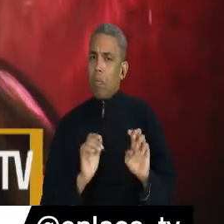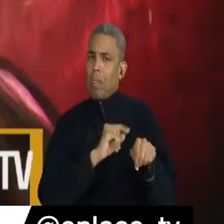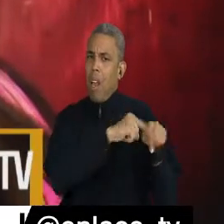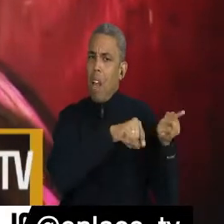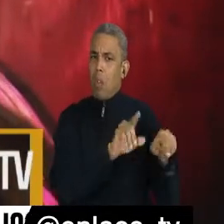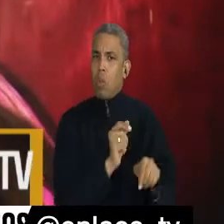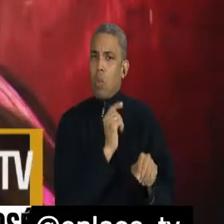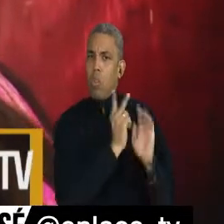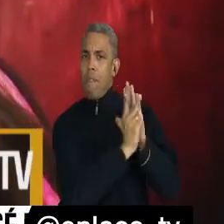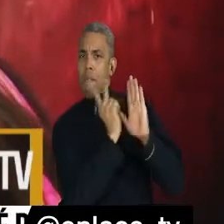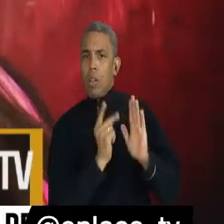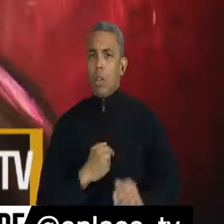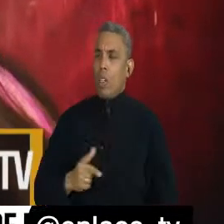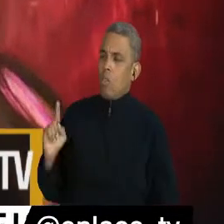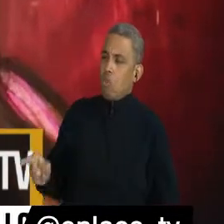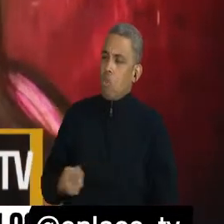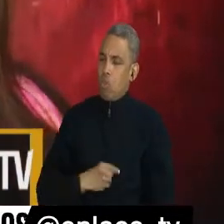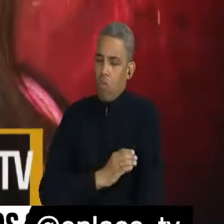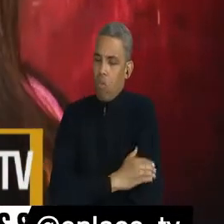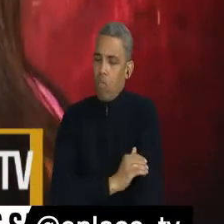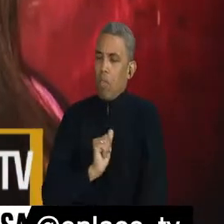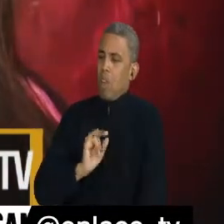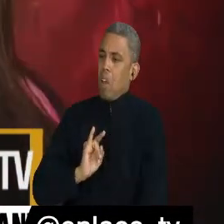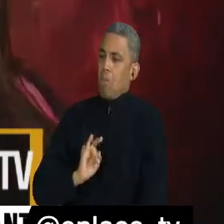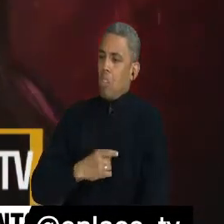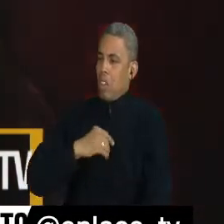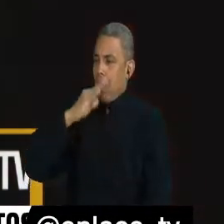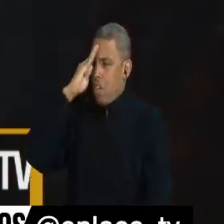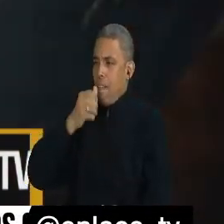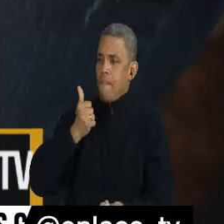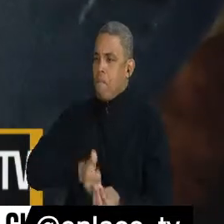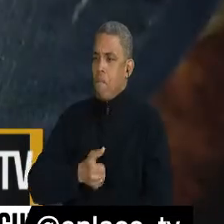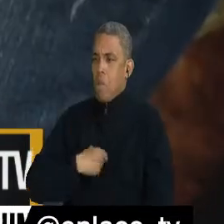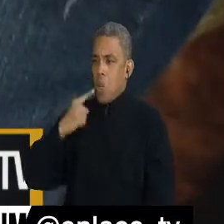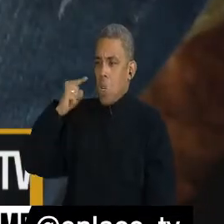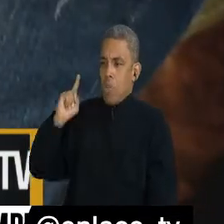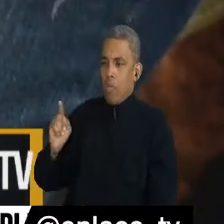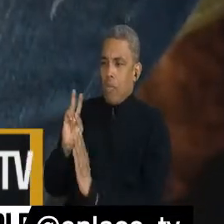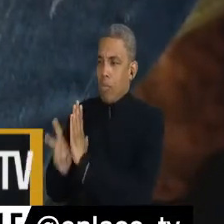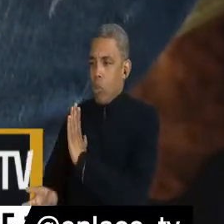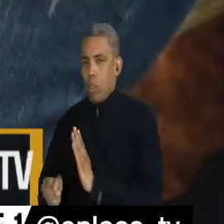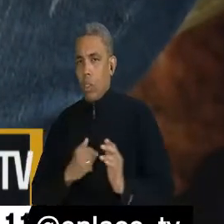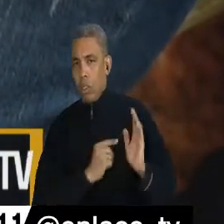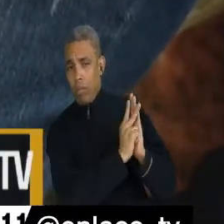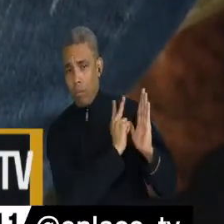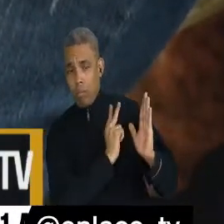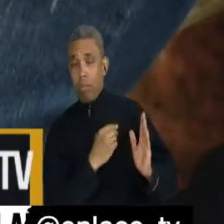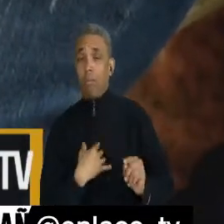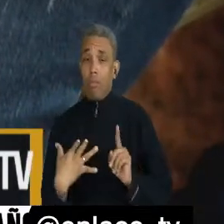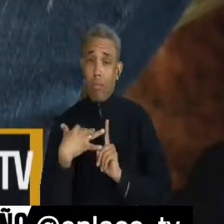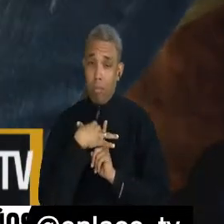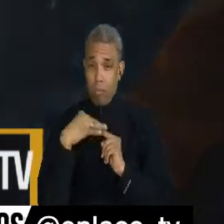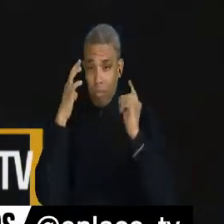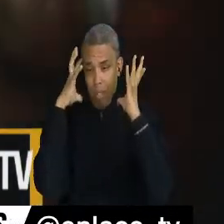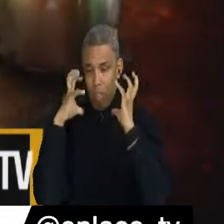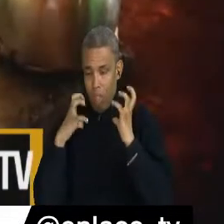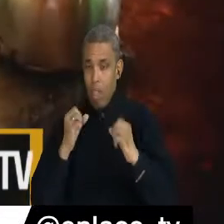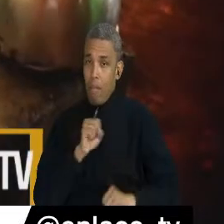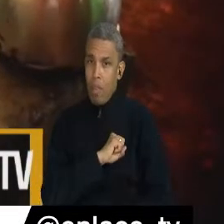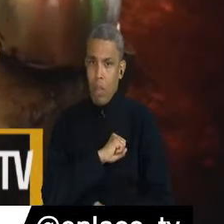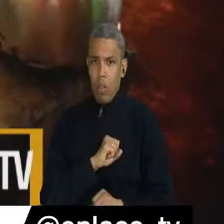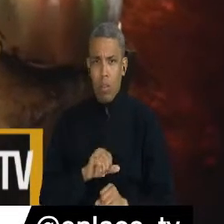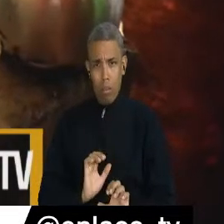de la ley, llegan hasta mi casa porque saben a dónde vive. A este miedo se une el hambre y la incertidumbre de saber si el día que se